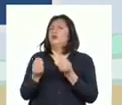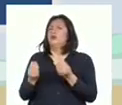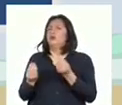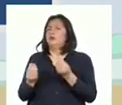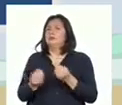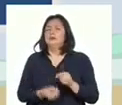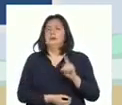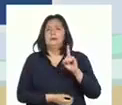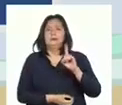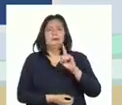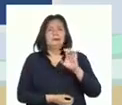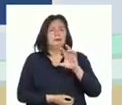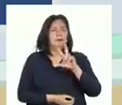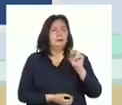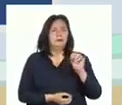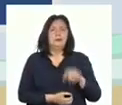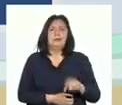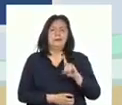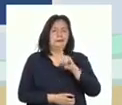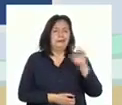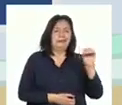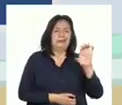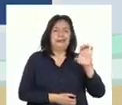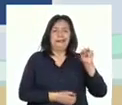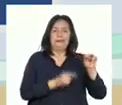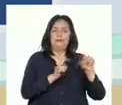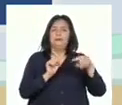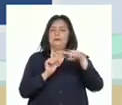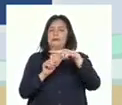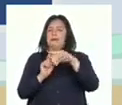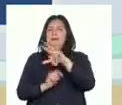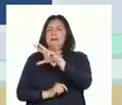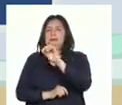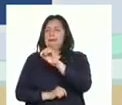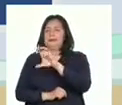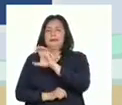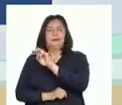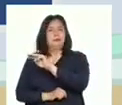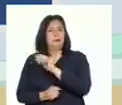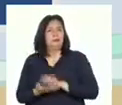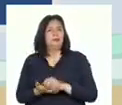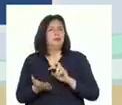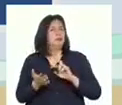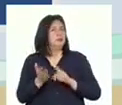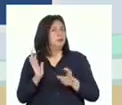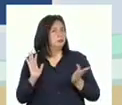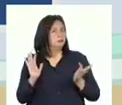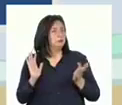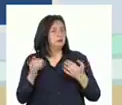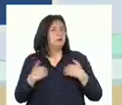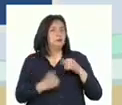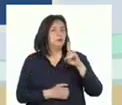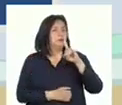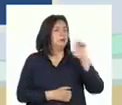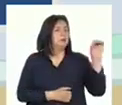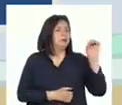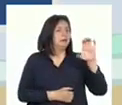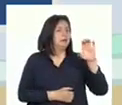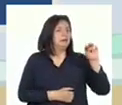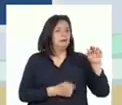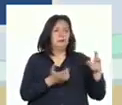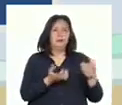En 130 hay 100 centímetros más 30 centímetros. Si tenemos 100